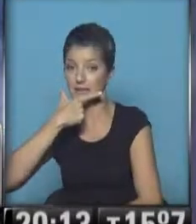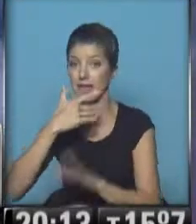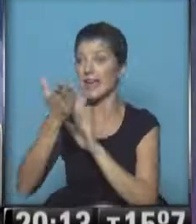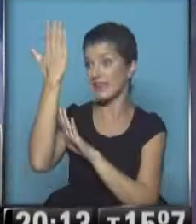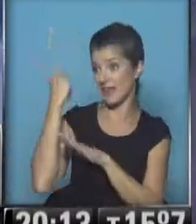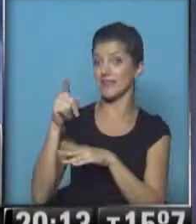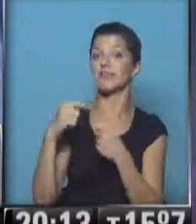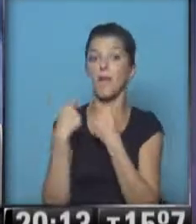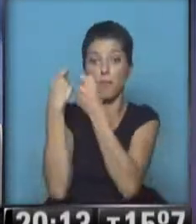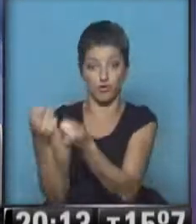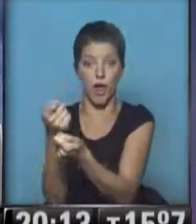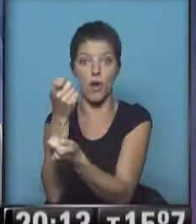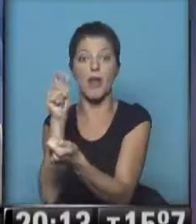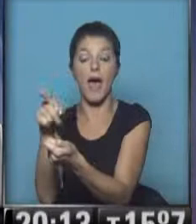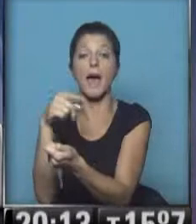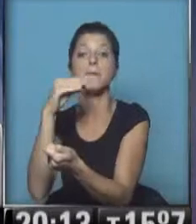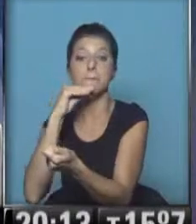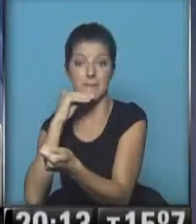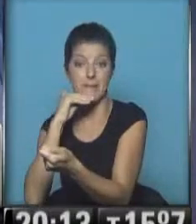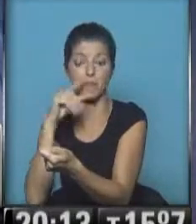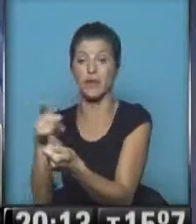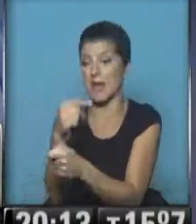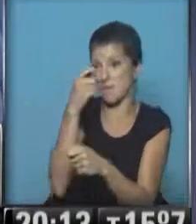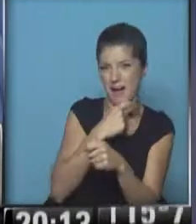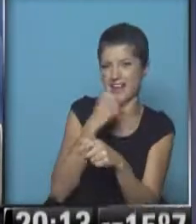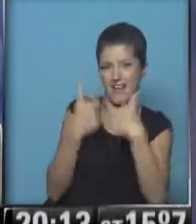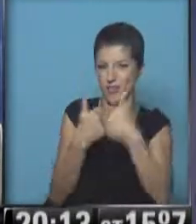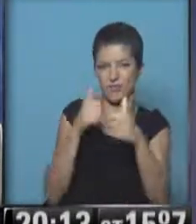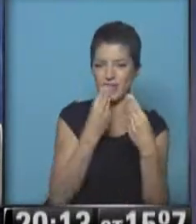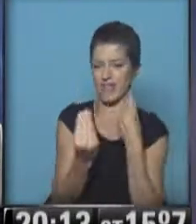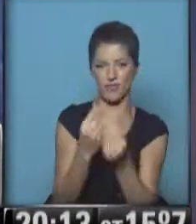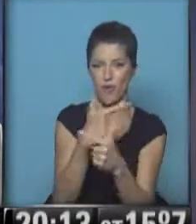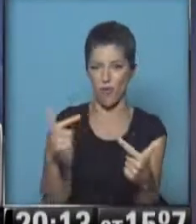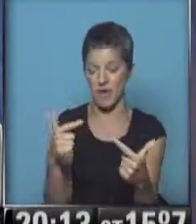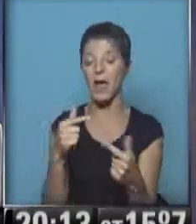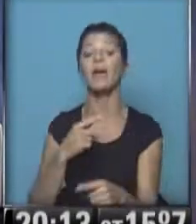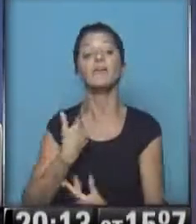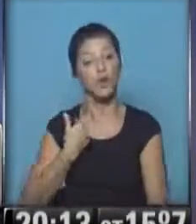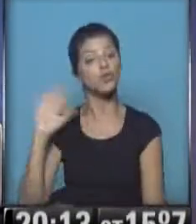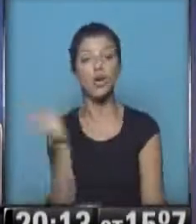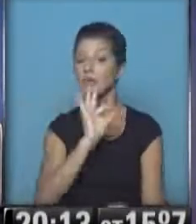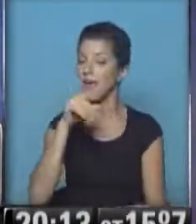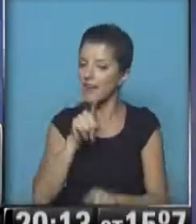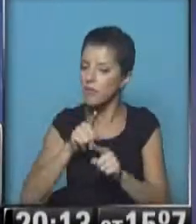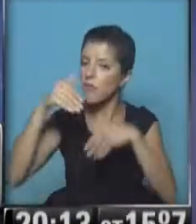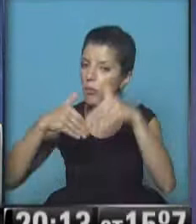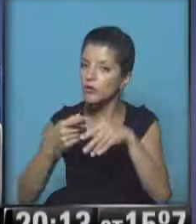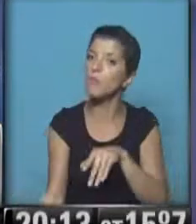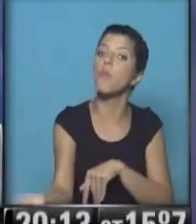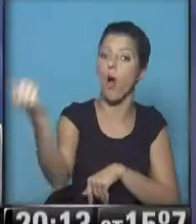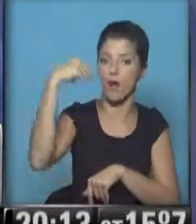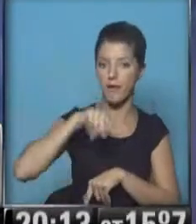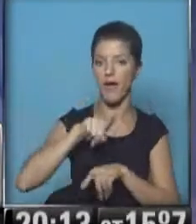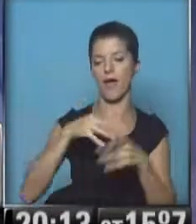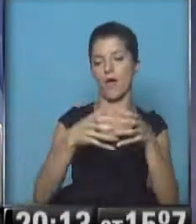en ese momento porque macri no había sido candidato se sabía que esos votos iban a buscar y van a volver a la candidatura de macri